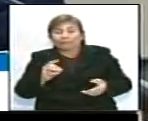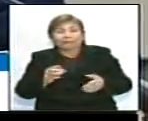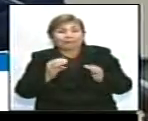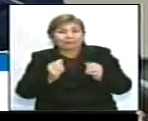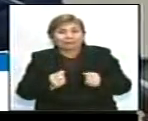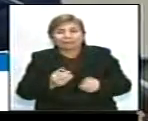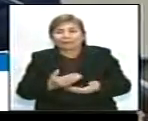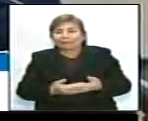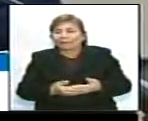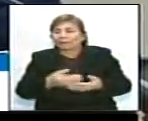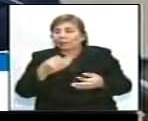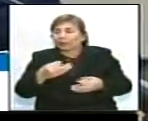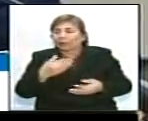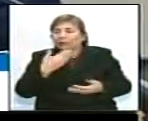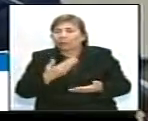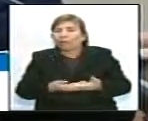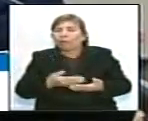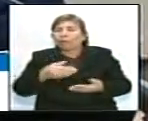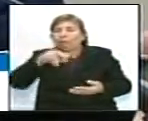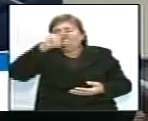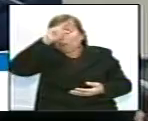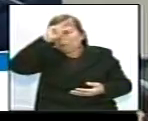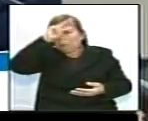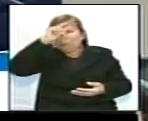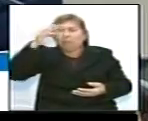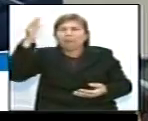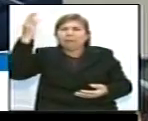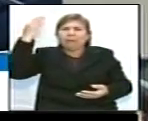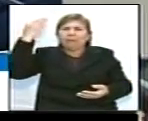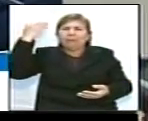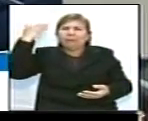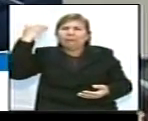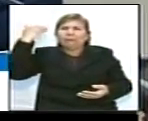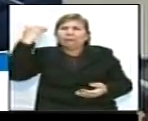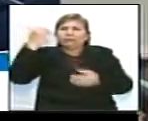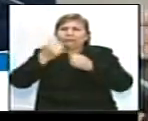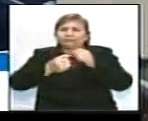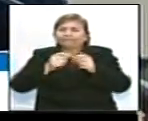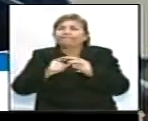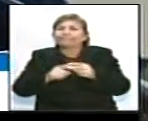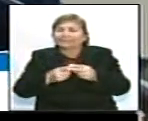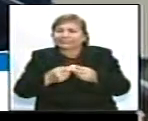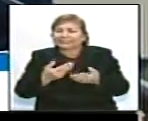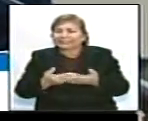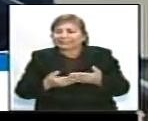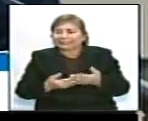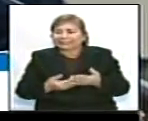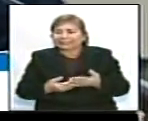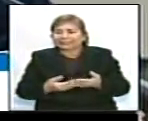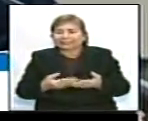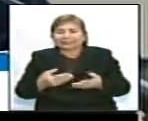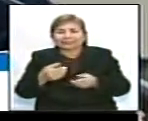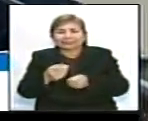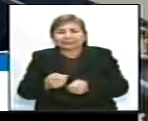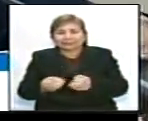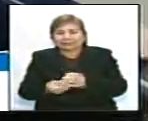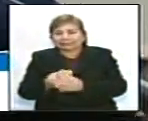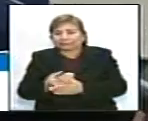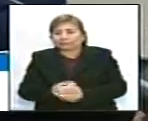restauración. De hecho, el Perú hace unos años atrás comprometió una iniciativa de recuperación de áreas degradadas,